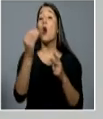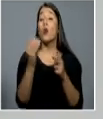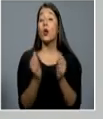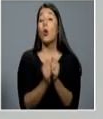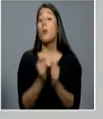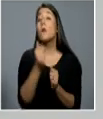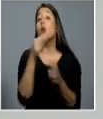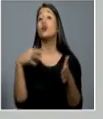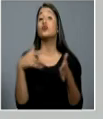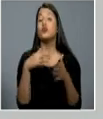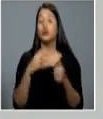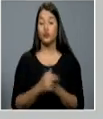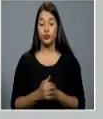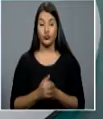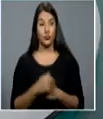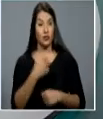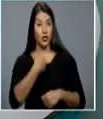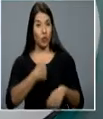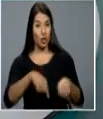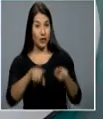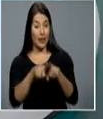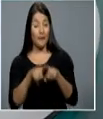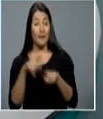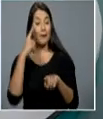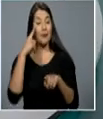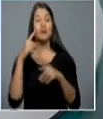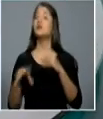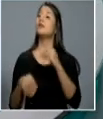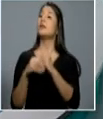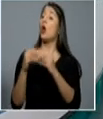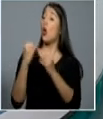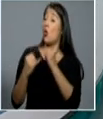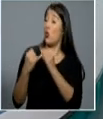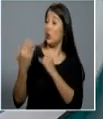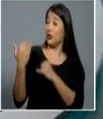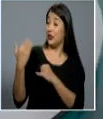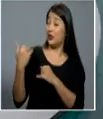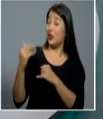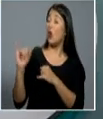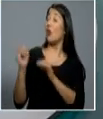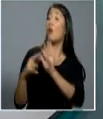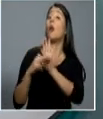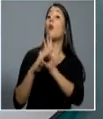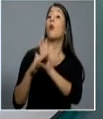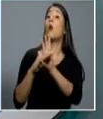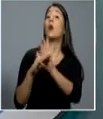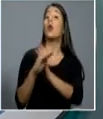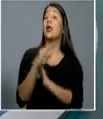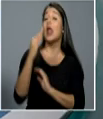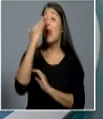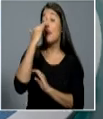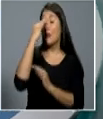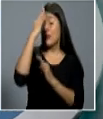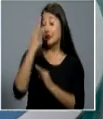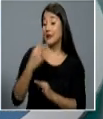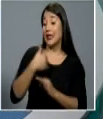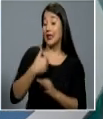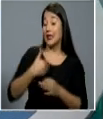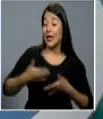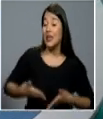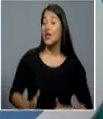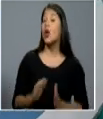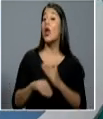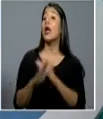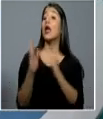escolaridad. Yo sumaría a esto, don Gordon, también en los últimos tiempos se ha dado una moda que las madres deciden, por ejemplo, tener sus hijos en las